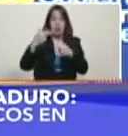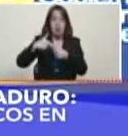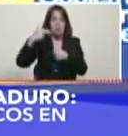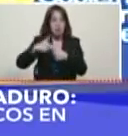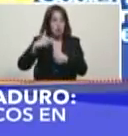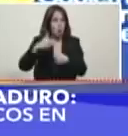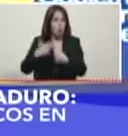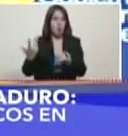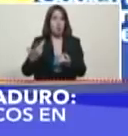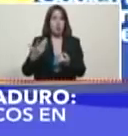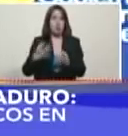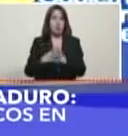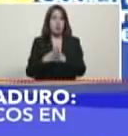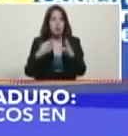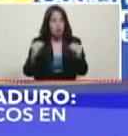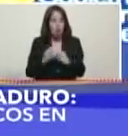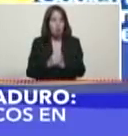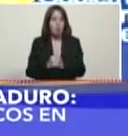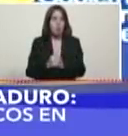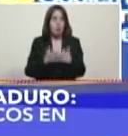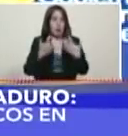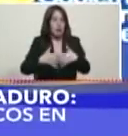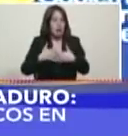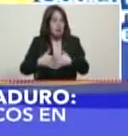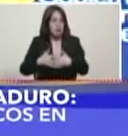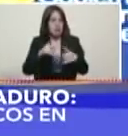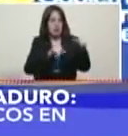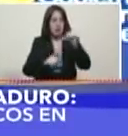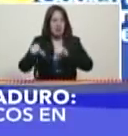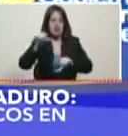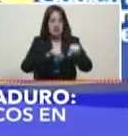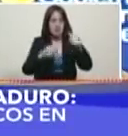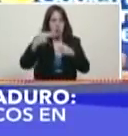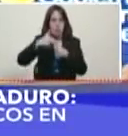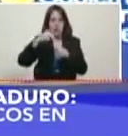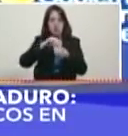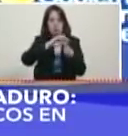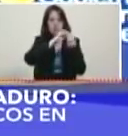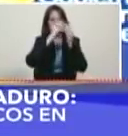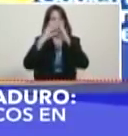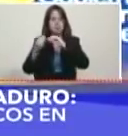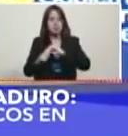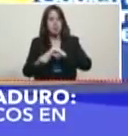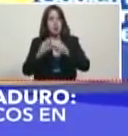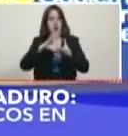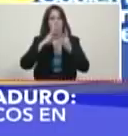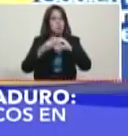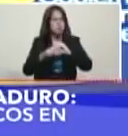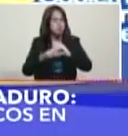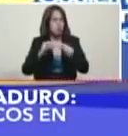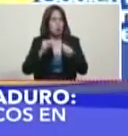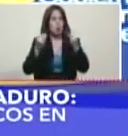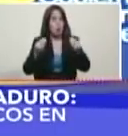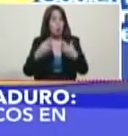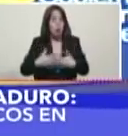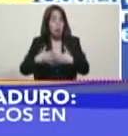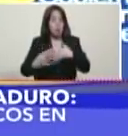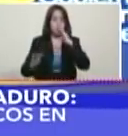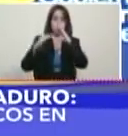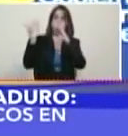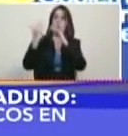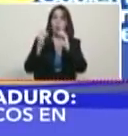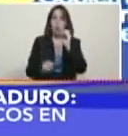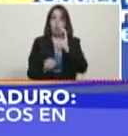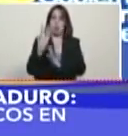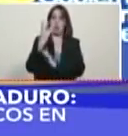del país, para la recuperación de la petroquímica y su transformación en las industrias más modernas que jamás se hayan conocido